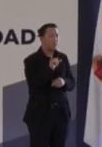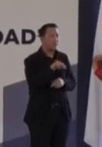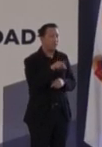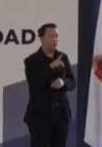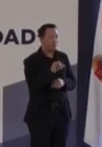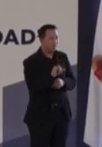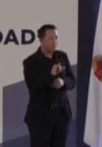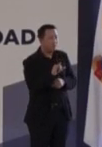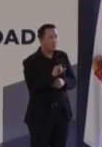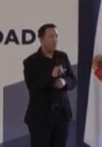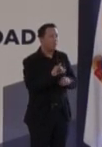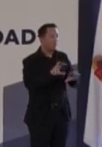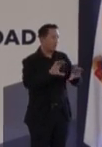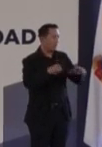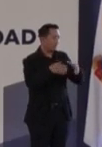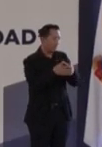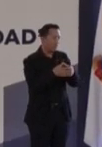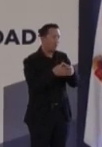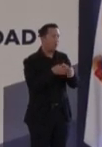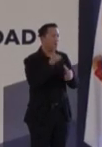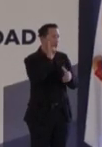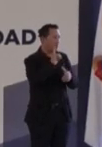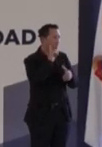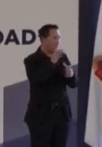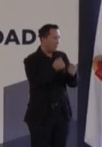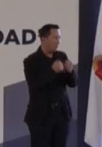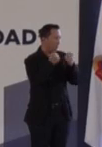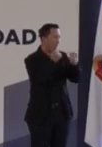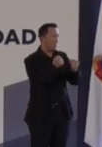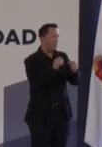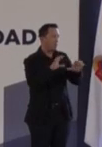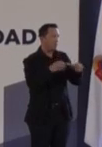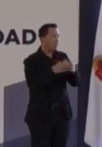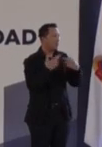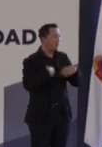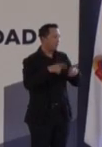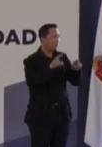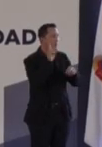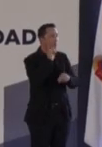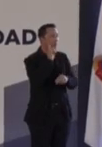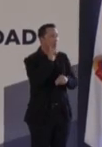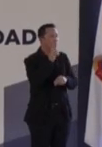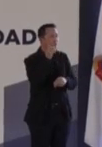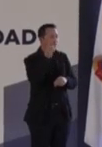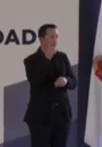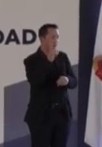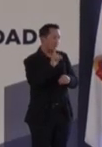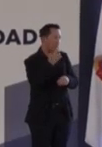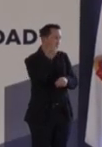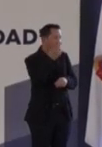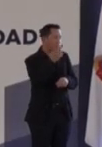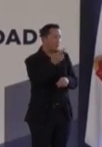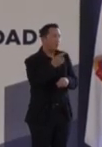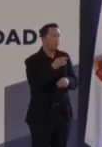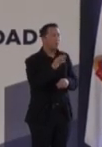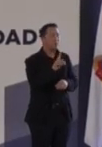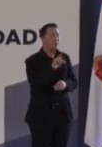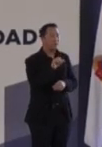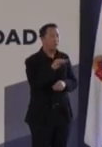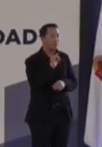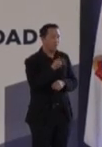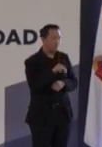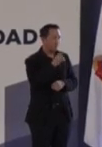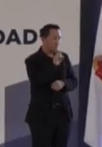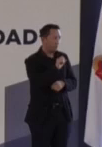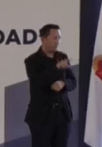del Área de Empoderamiento y Desarrollo Sustentable de las Mujeres, en representación de la doctora Silvia Damián López, directora general del